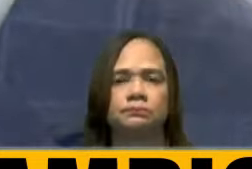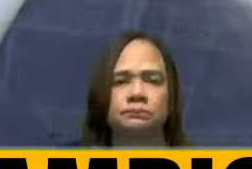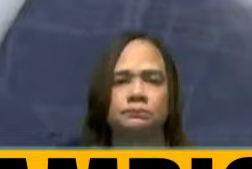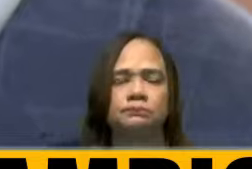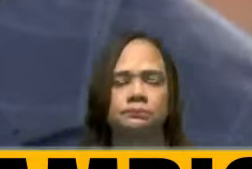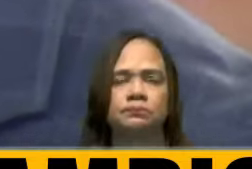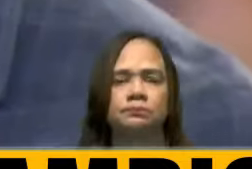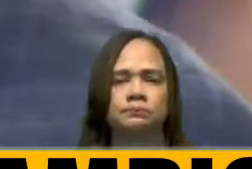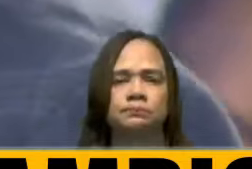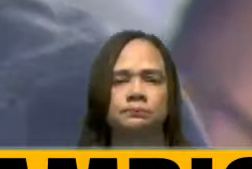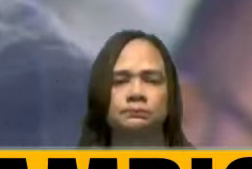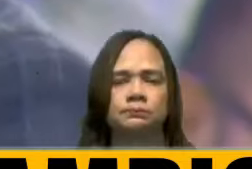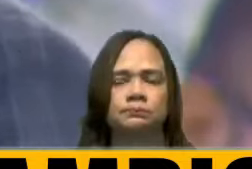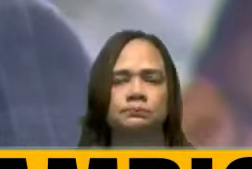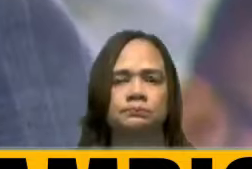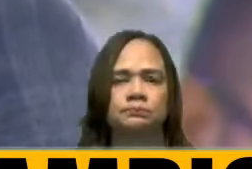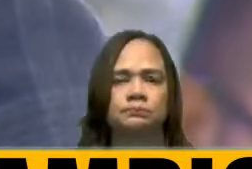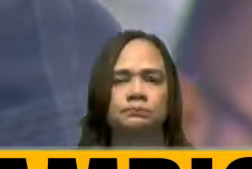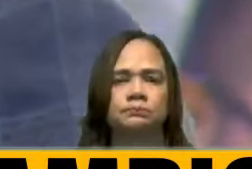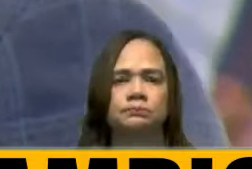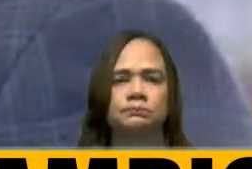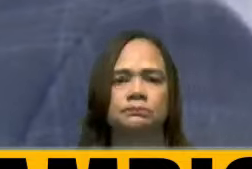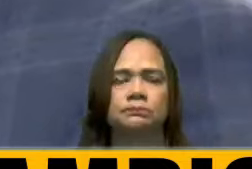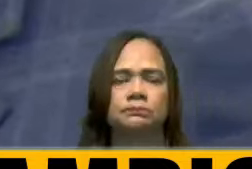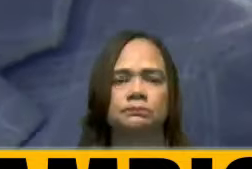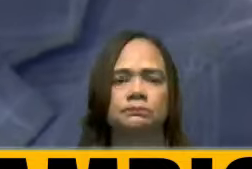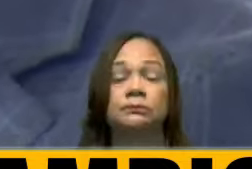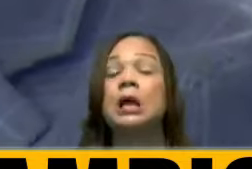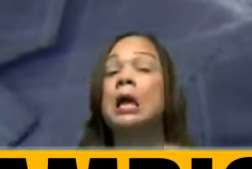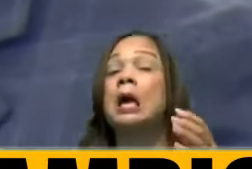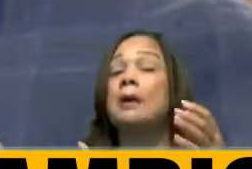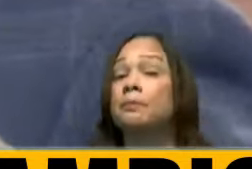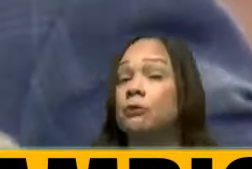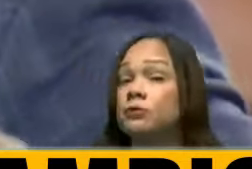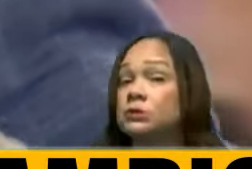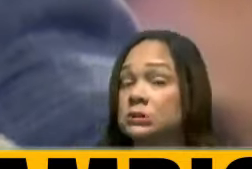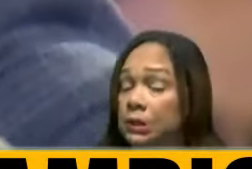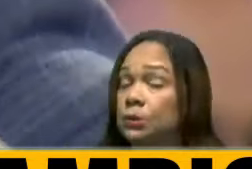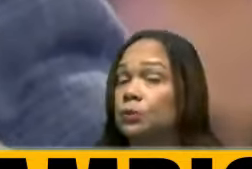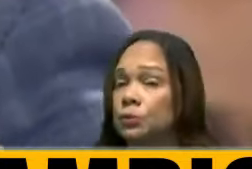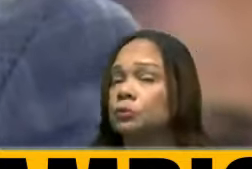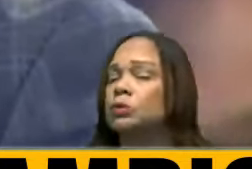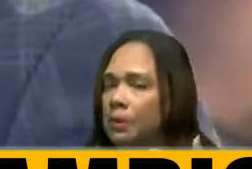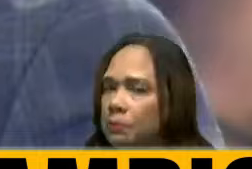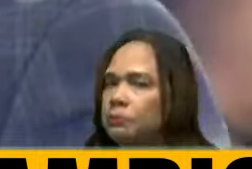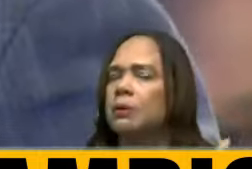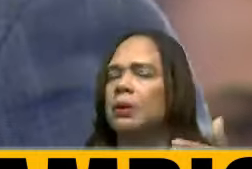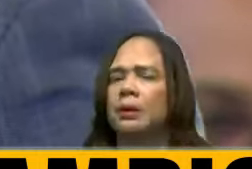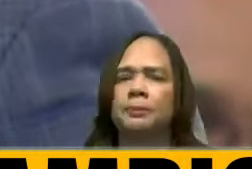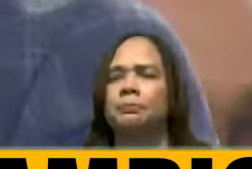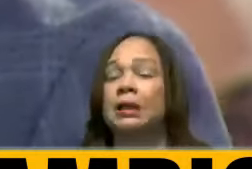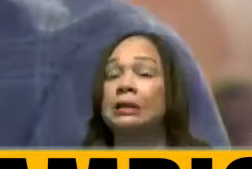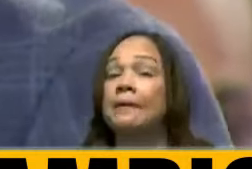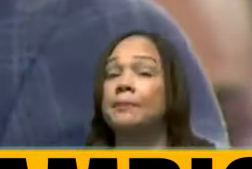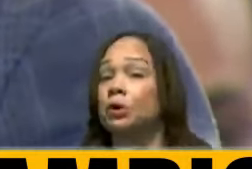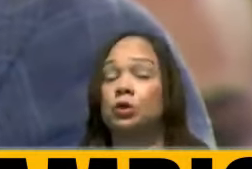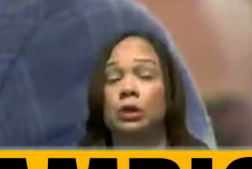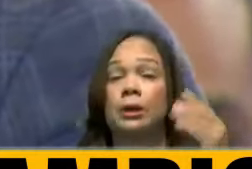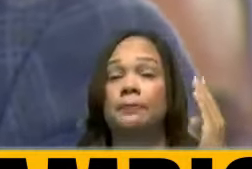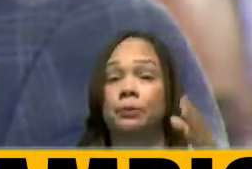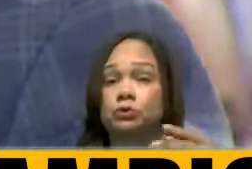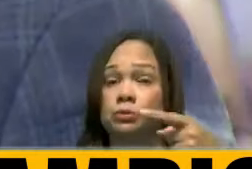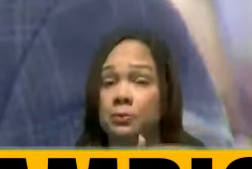de la noticia Nuestra Empresa pron TV Aprovechando que ya va a arrancar la temporada de pelota el próximo mes